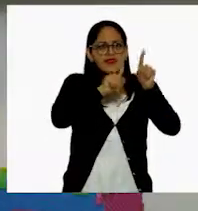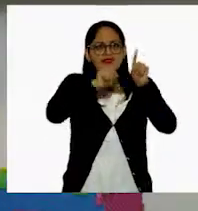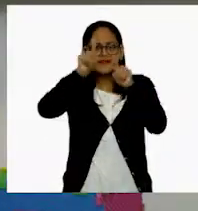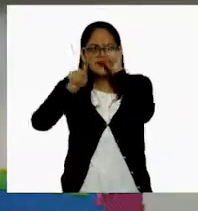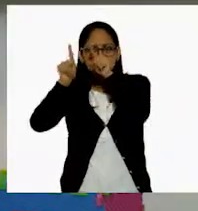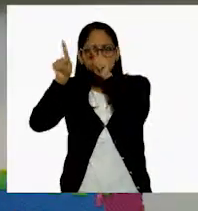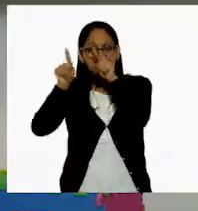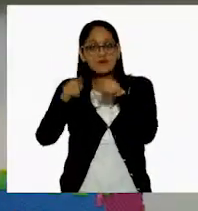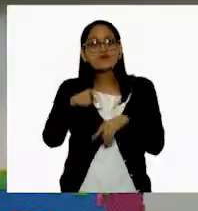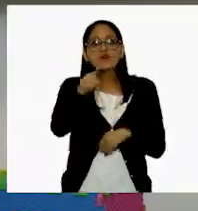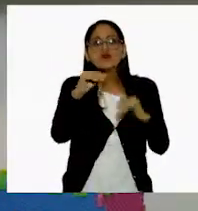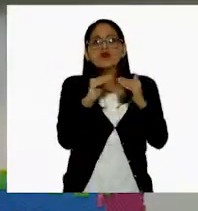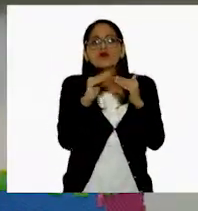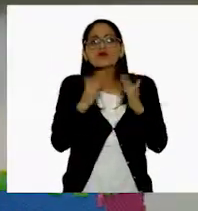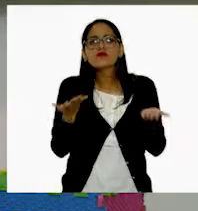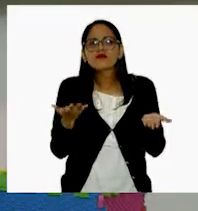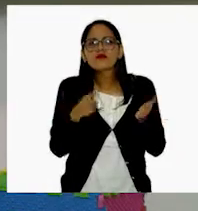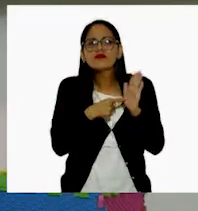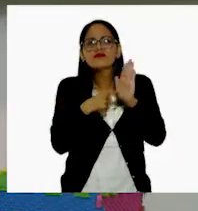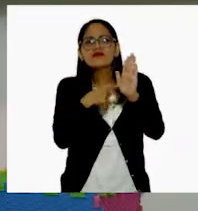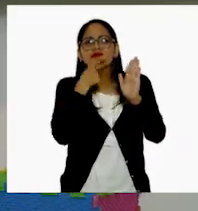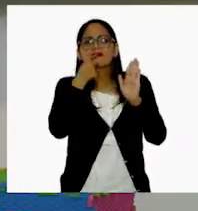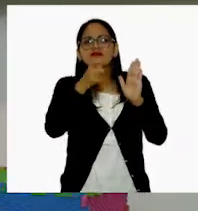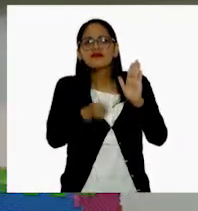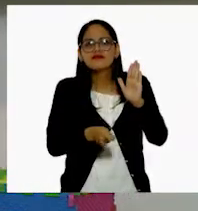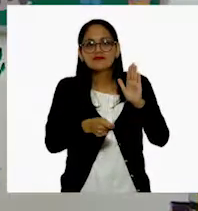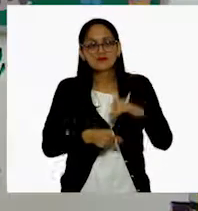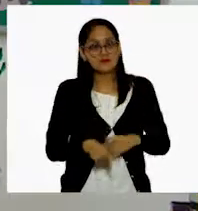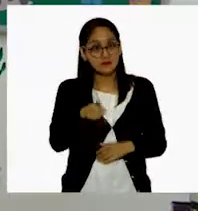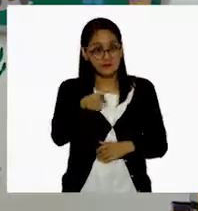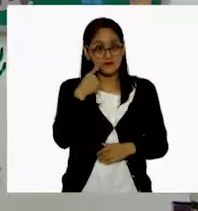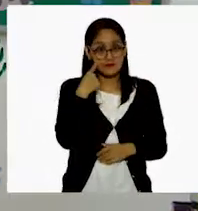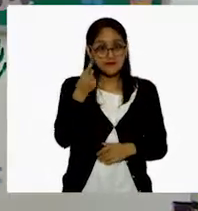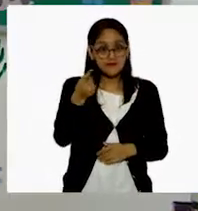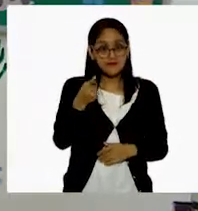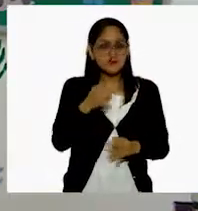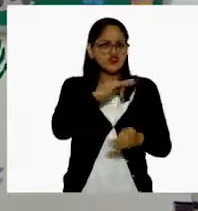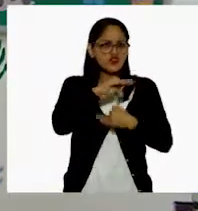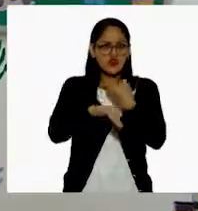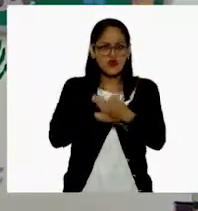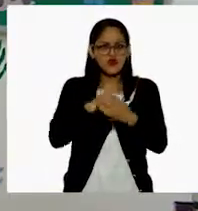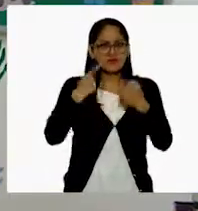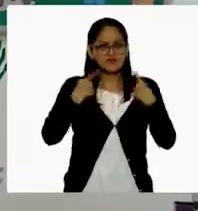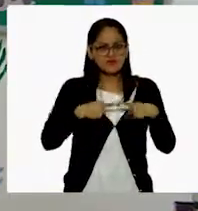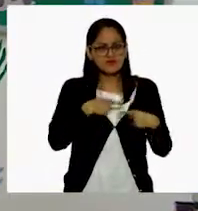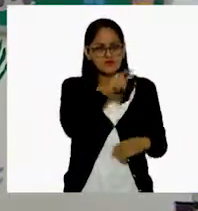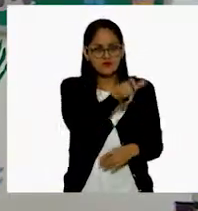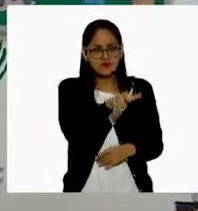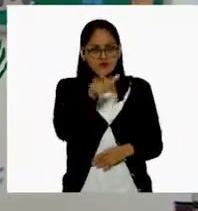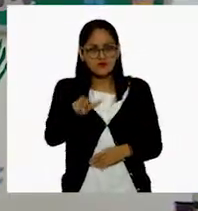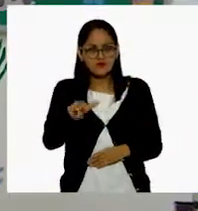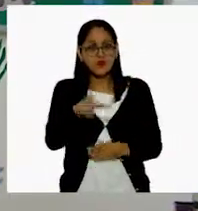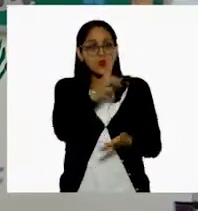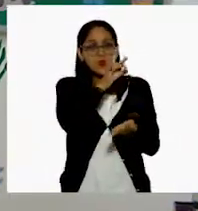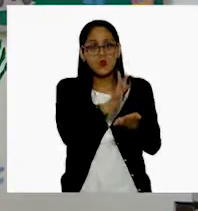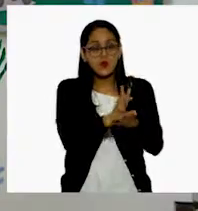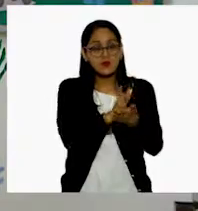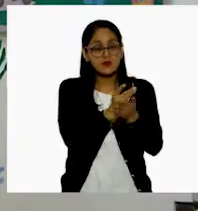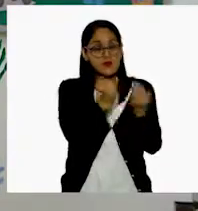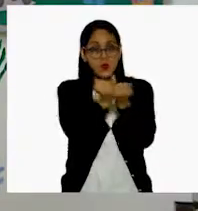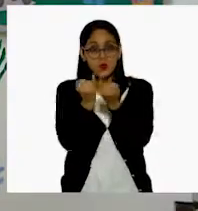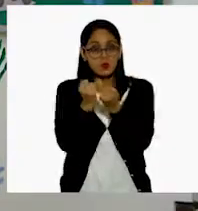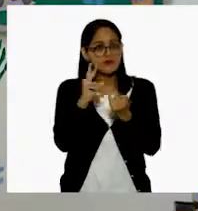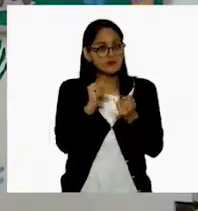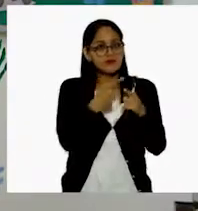casa, ¿qué dice tu estrella? Como pueden apreciar, todas las personas somos únicas y diferentes. Y tenemos diferentes